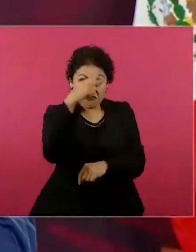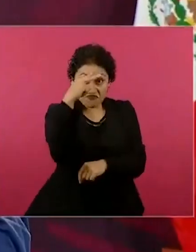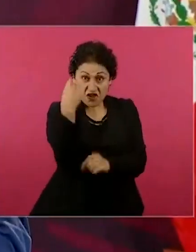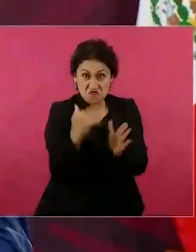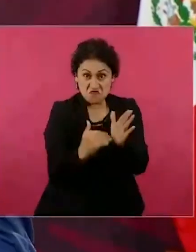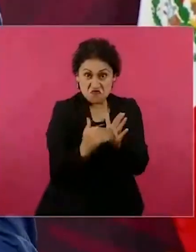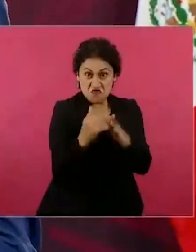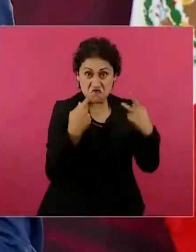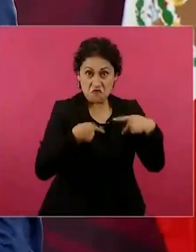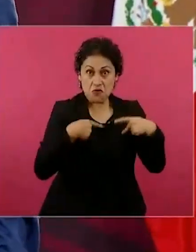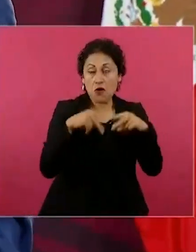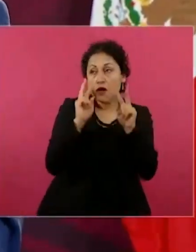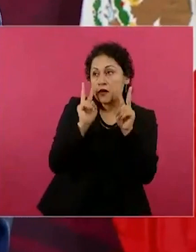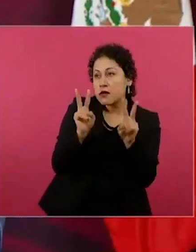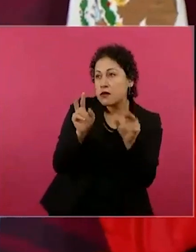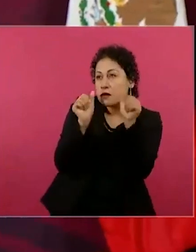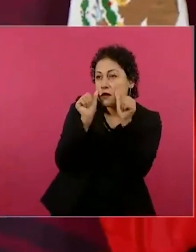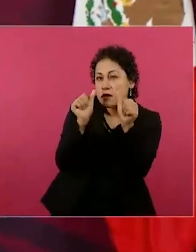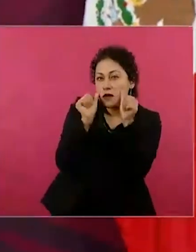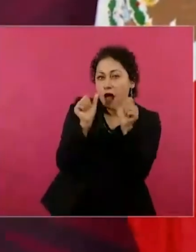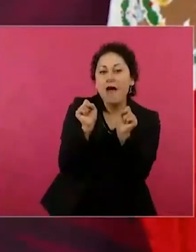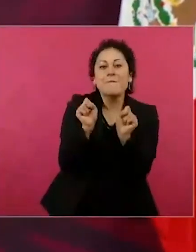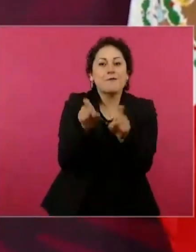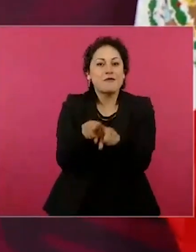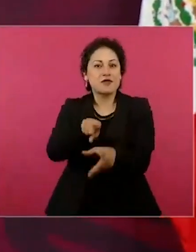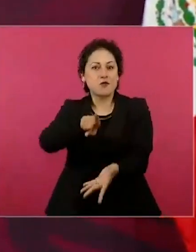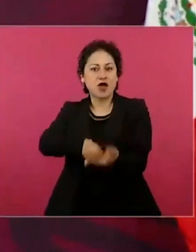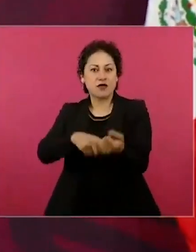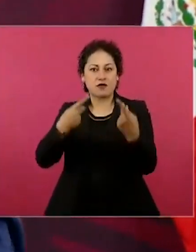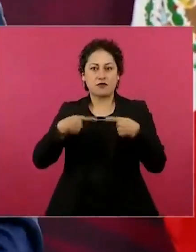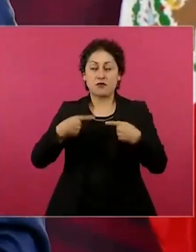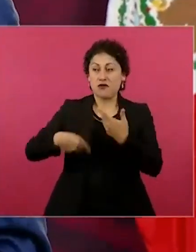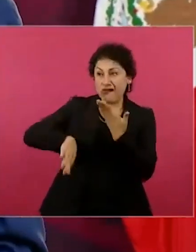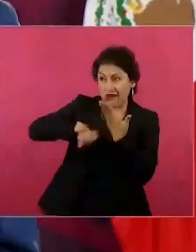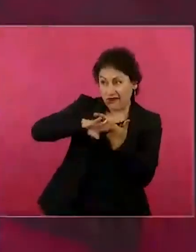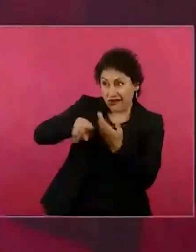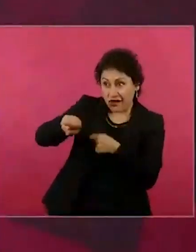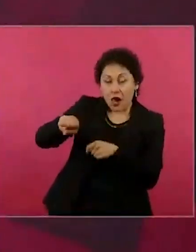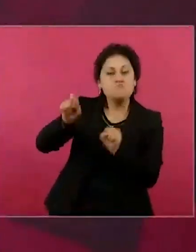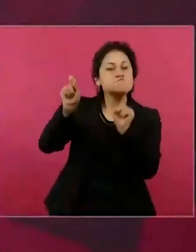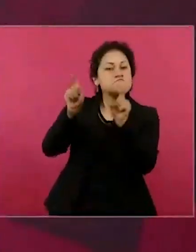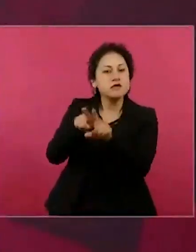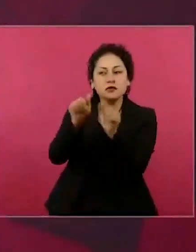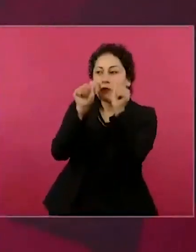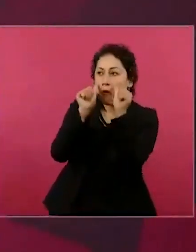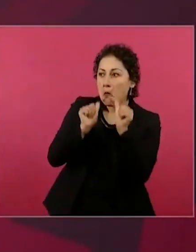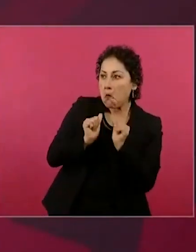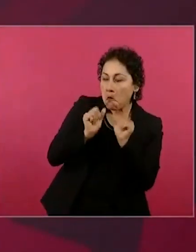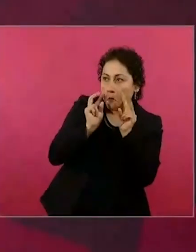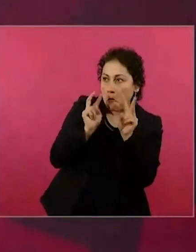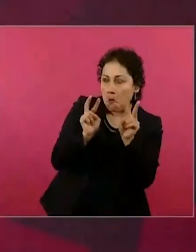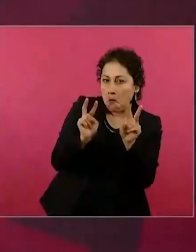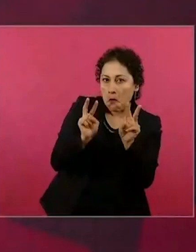hasta nuestros adversarios están ahí pendientes